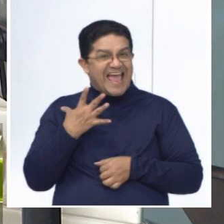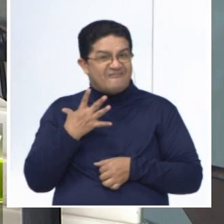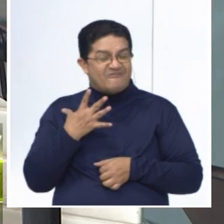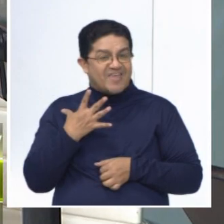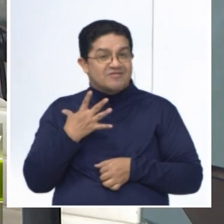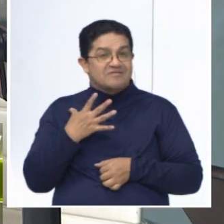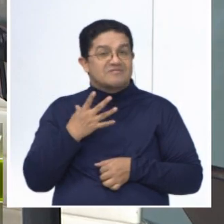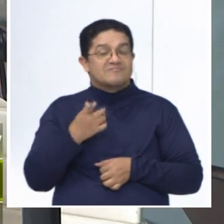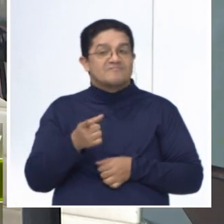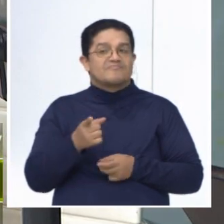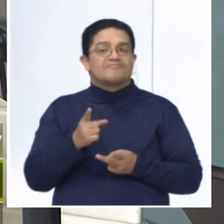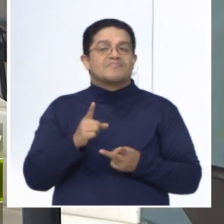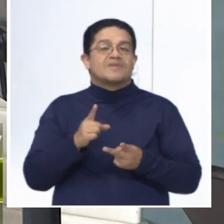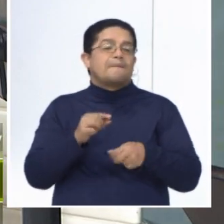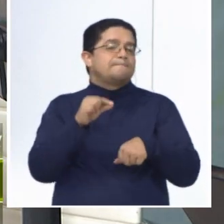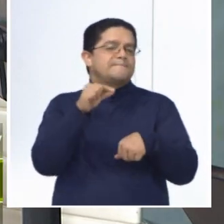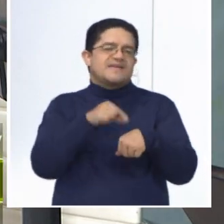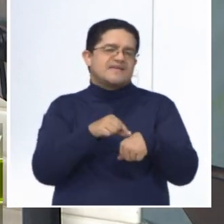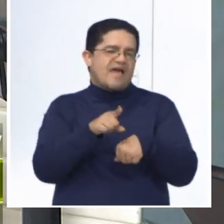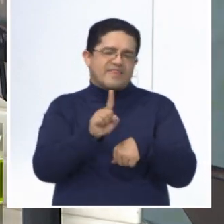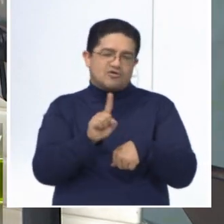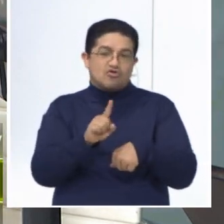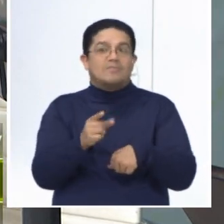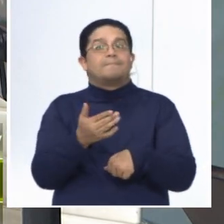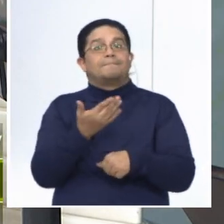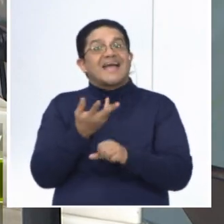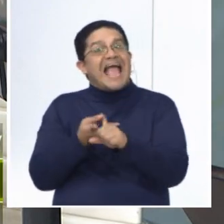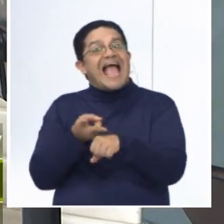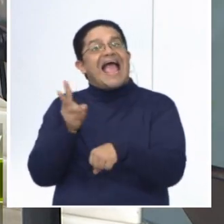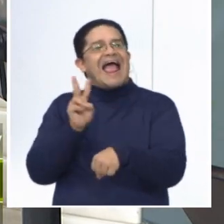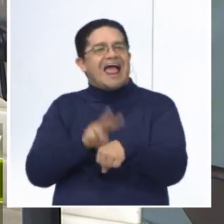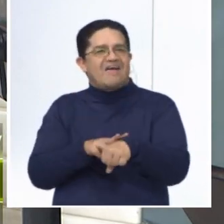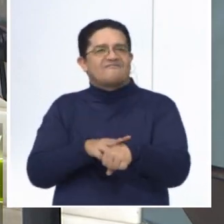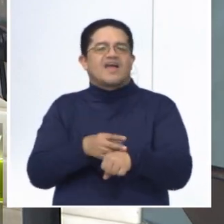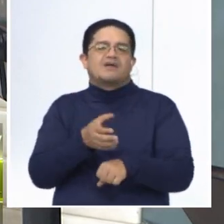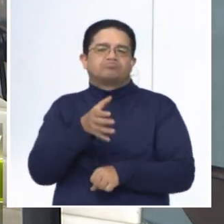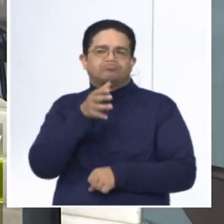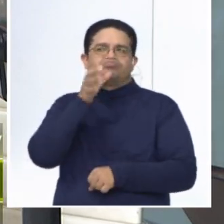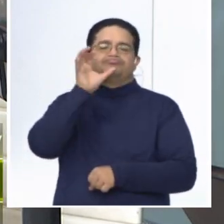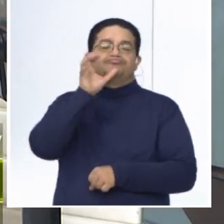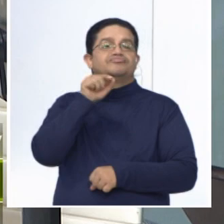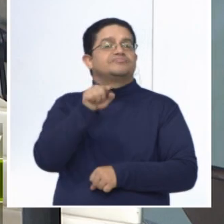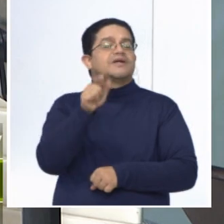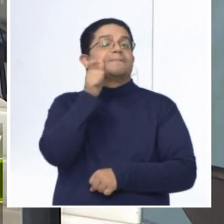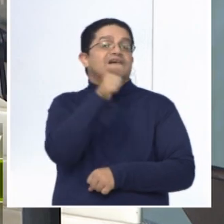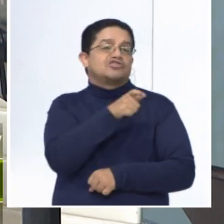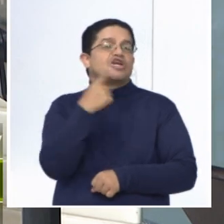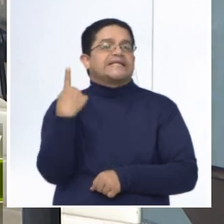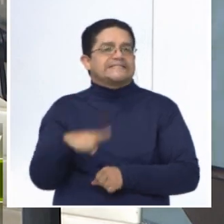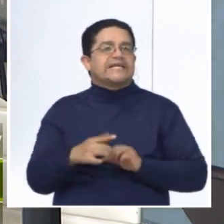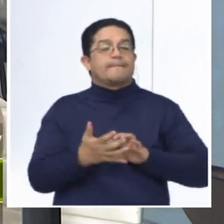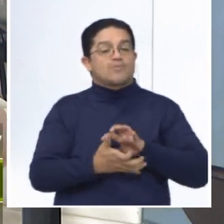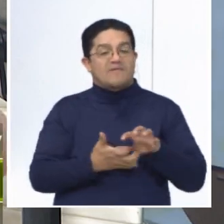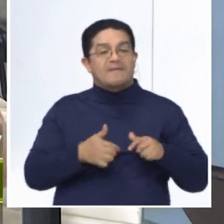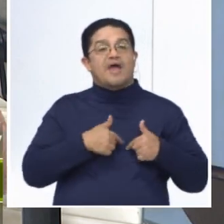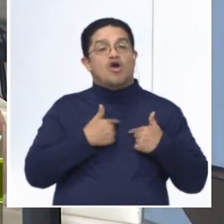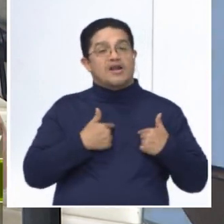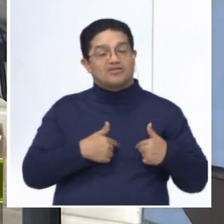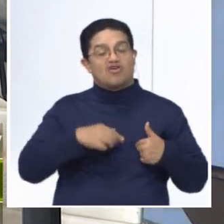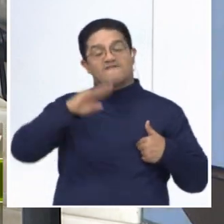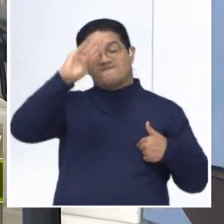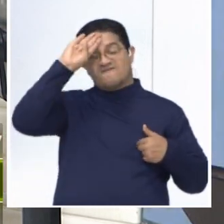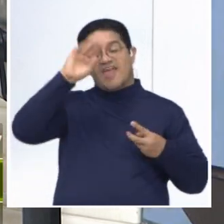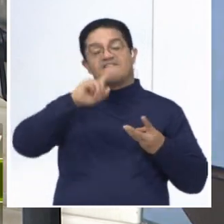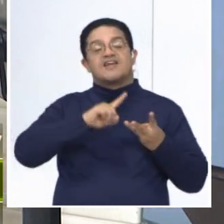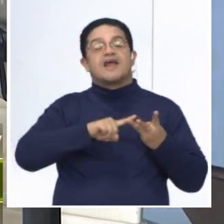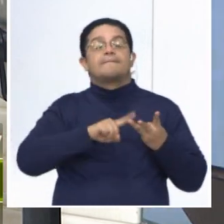que cuando es por picada, la que es por vía oral, ese paciente va a tener probablemente taquicardia, fiebre, malestar